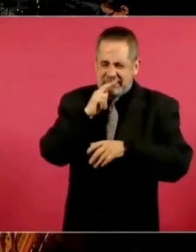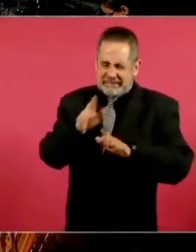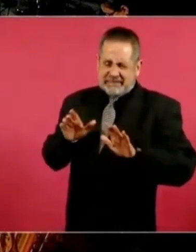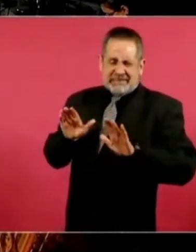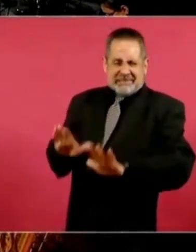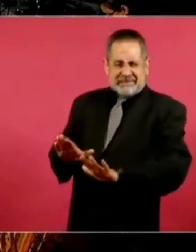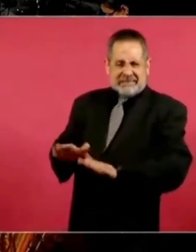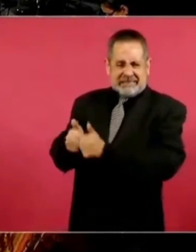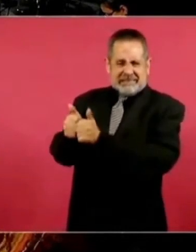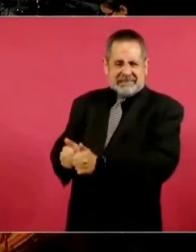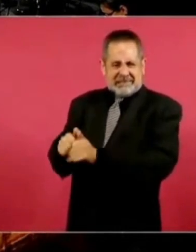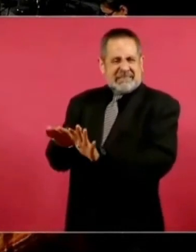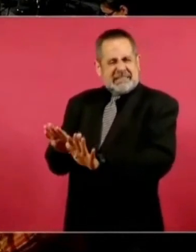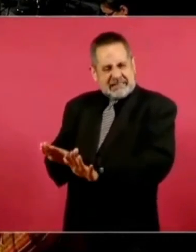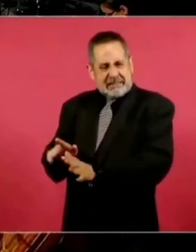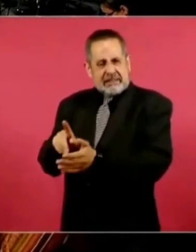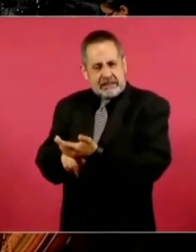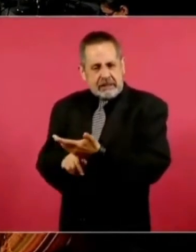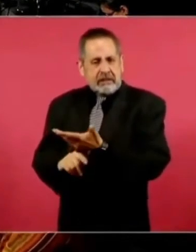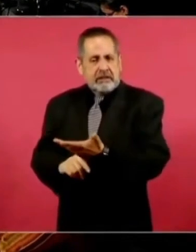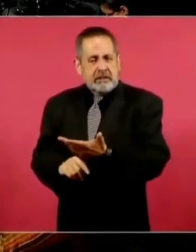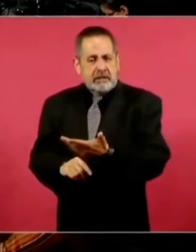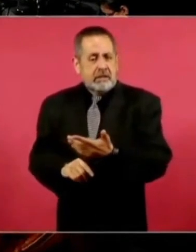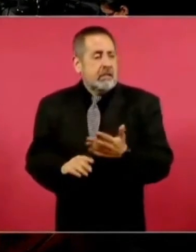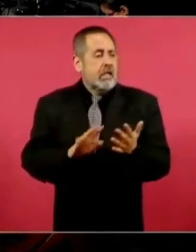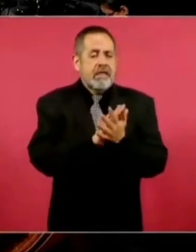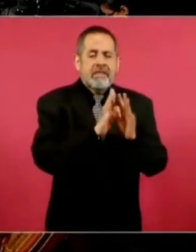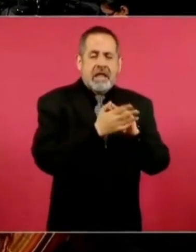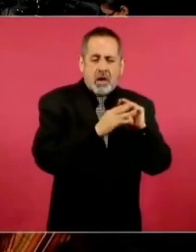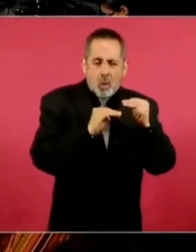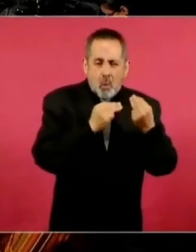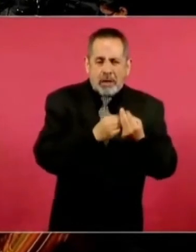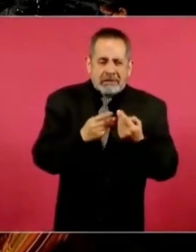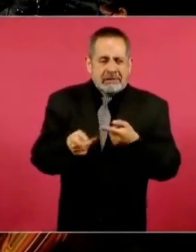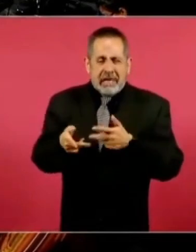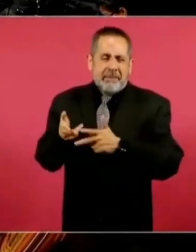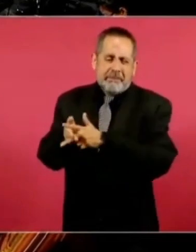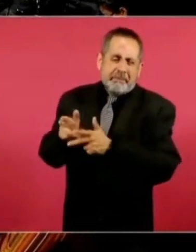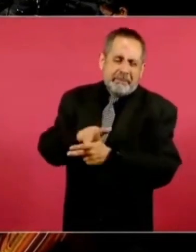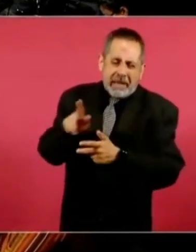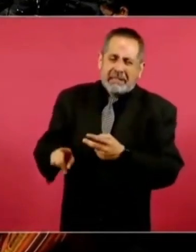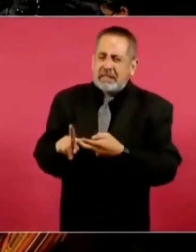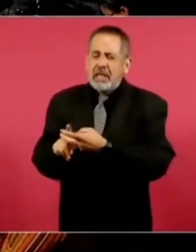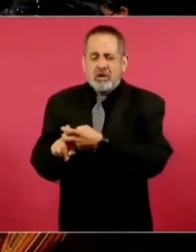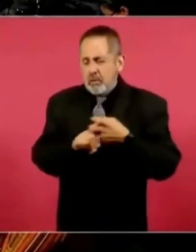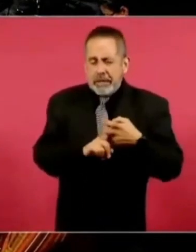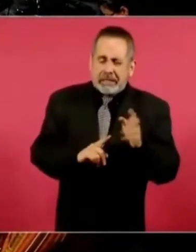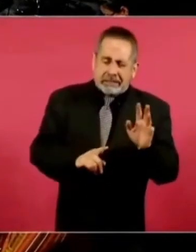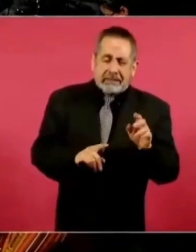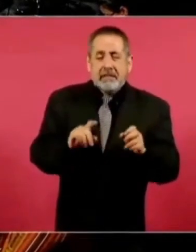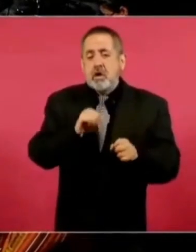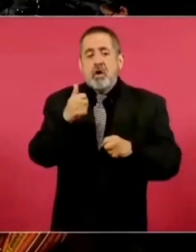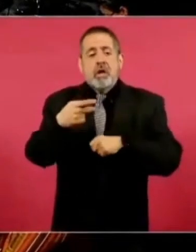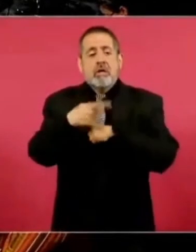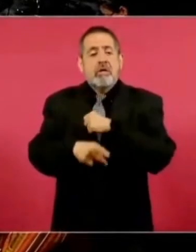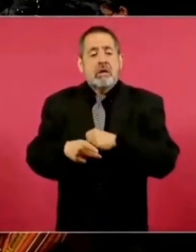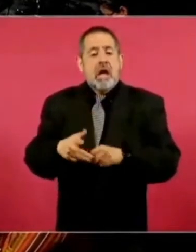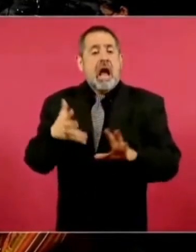no solo de la delincuencia y estos secuestros, sino los